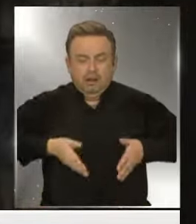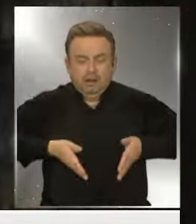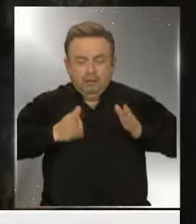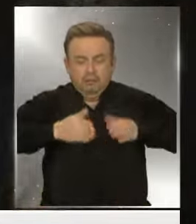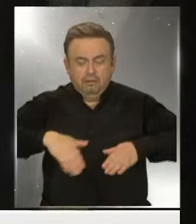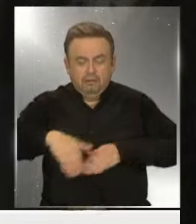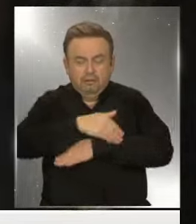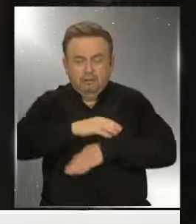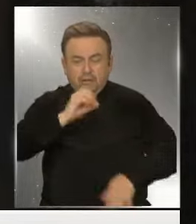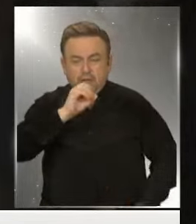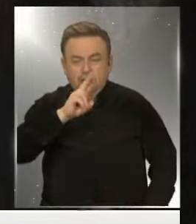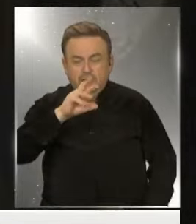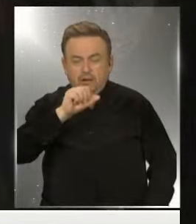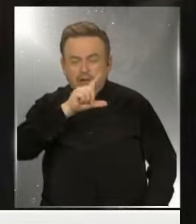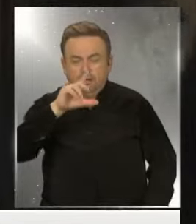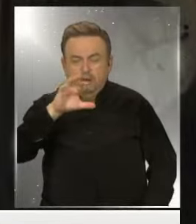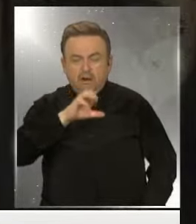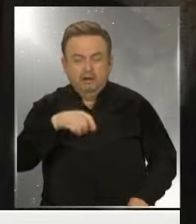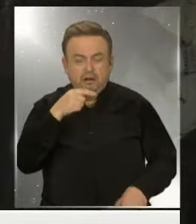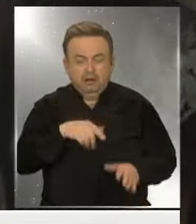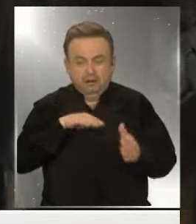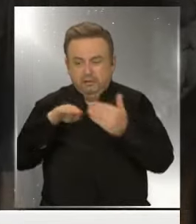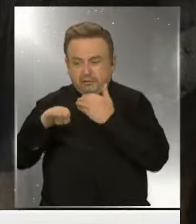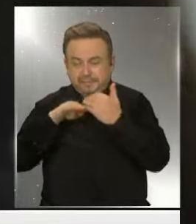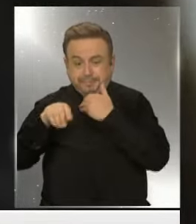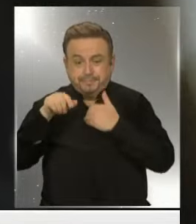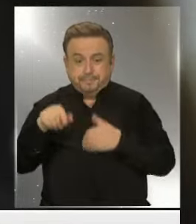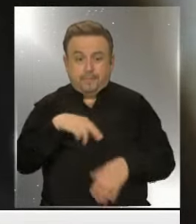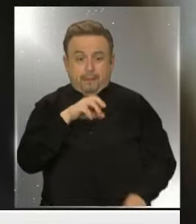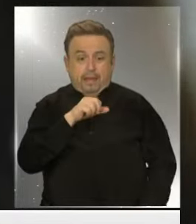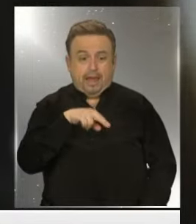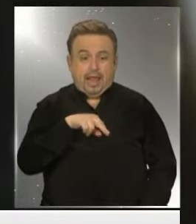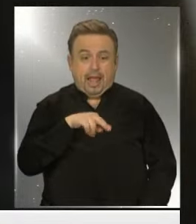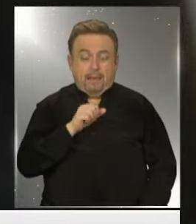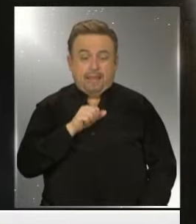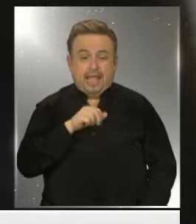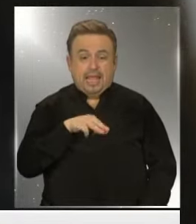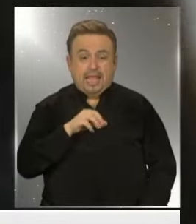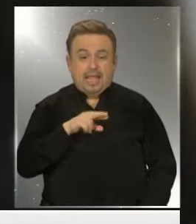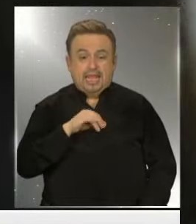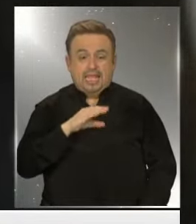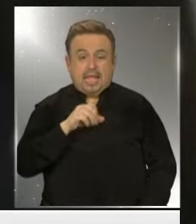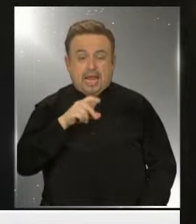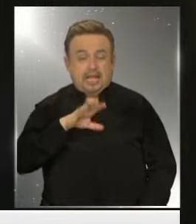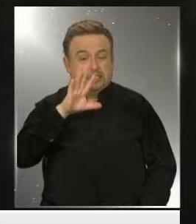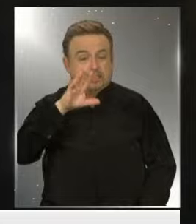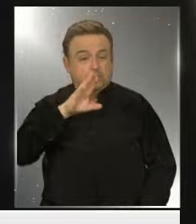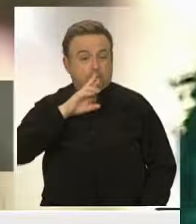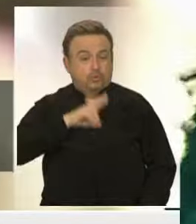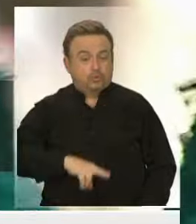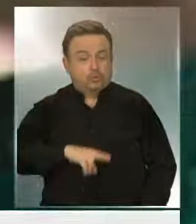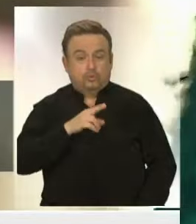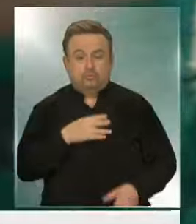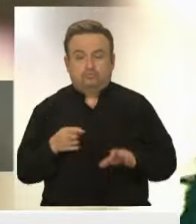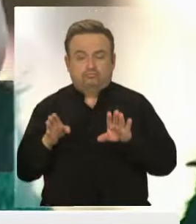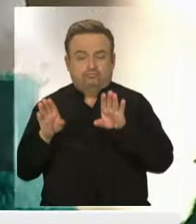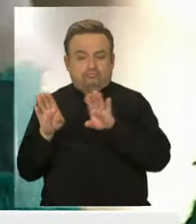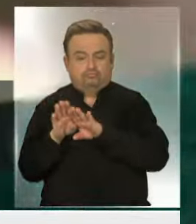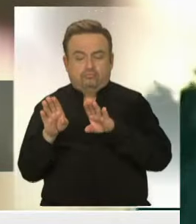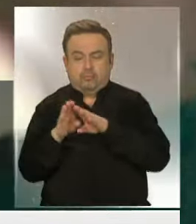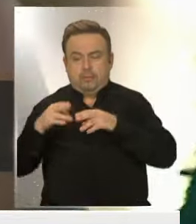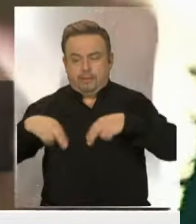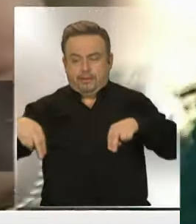Ovalle, con Panamericana, Avenida La Feria, Callejón y todo ese sector... con cordón sanitario,